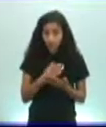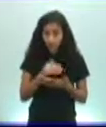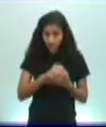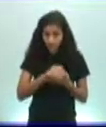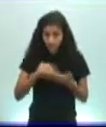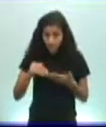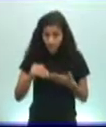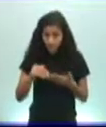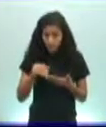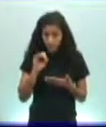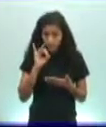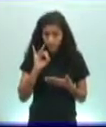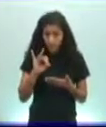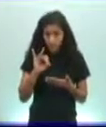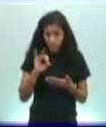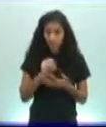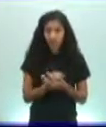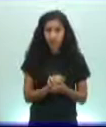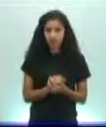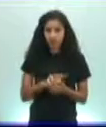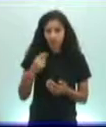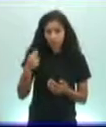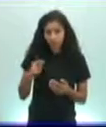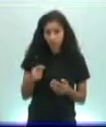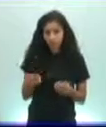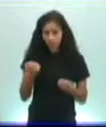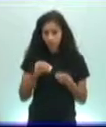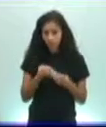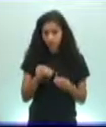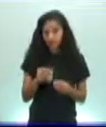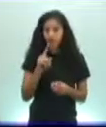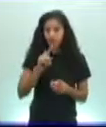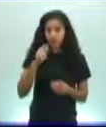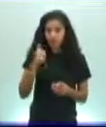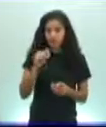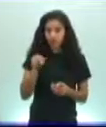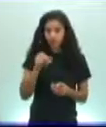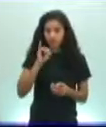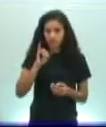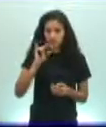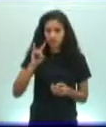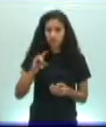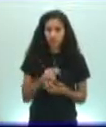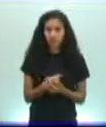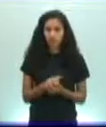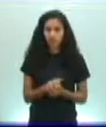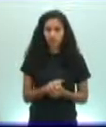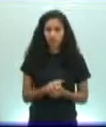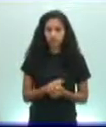unirlo te debe dar 10,69. Y